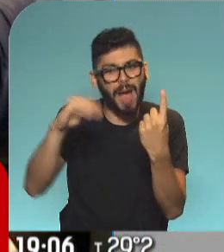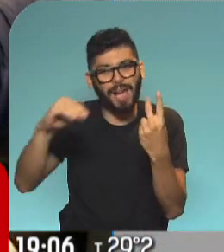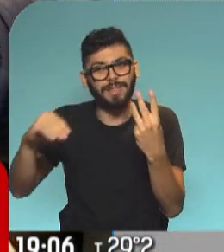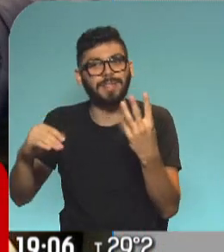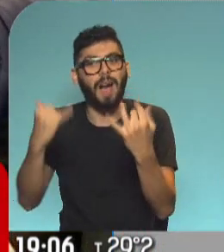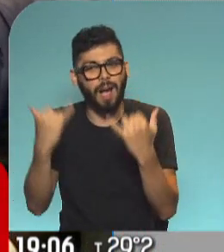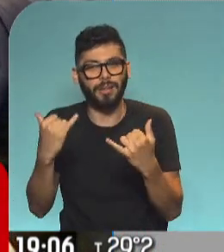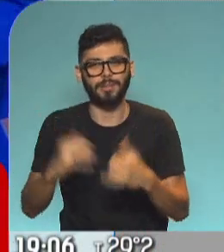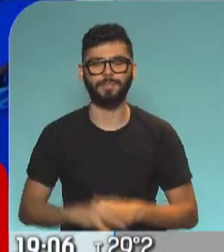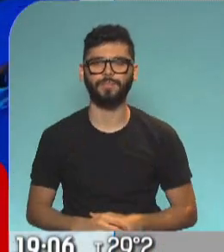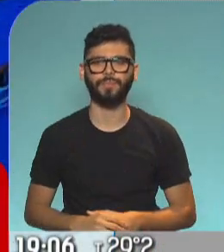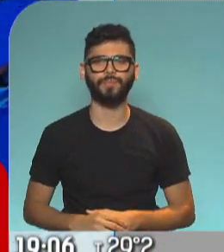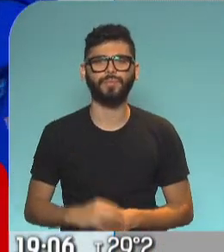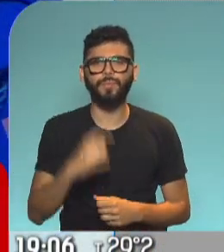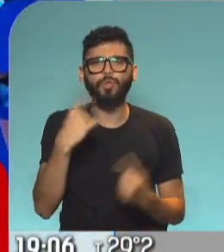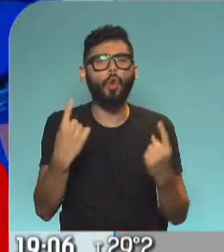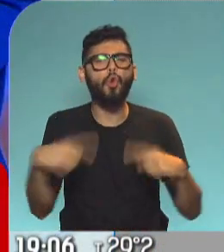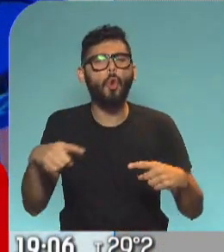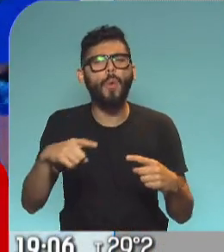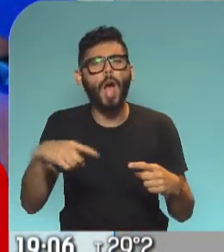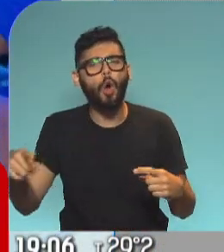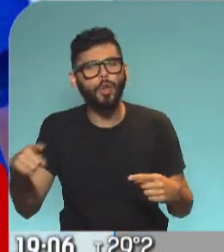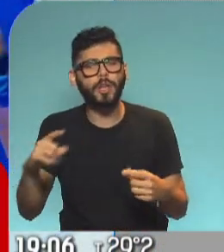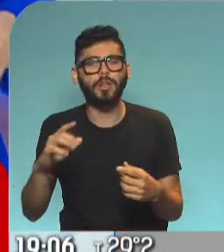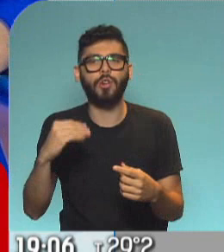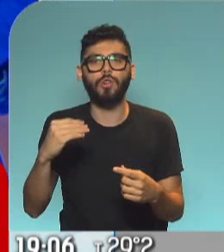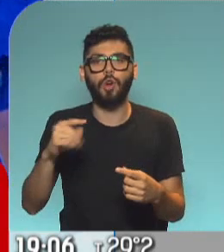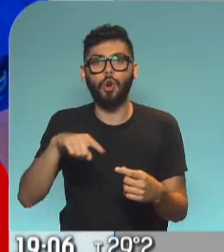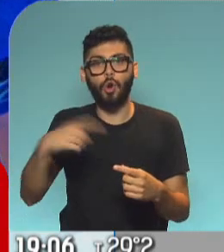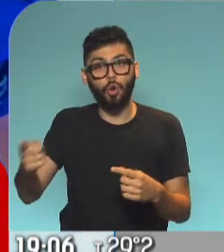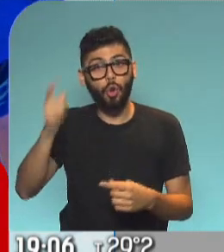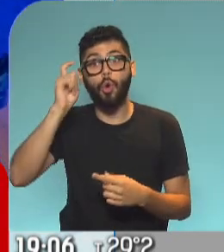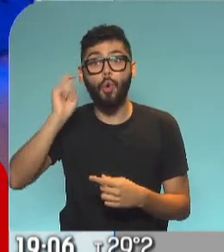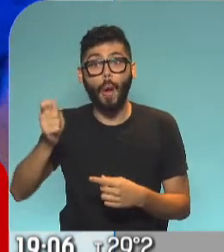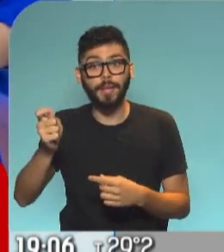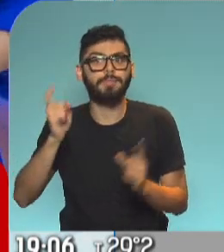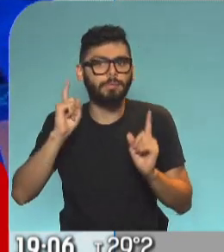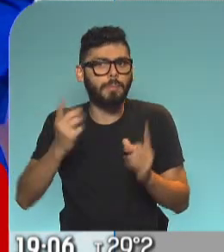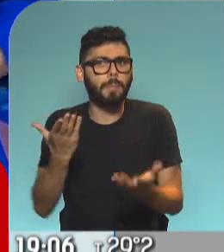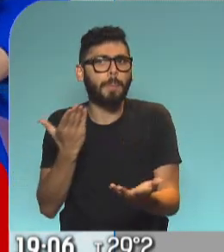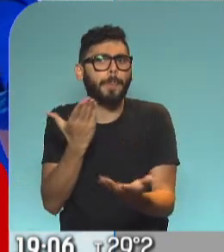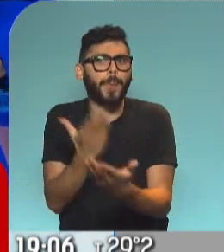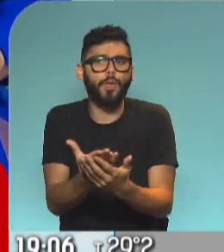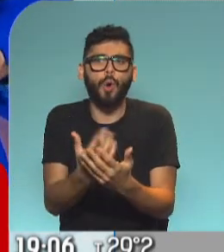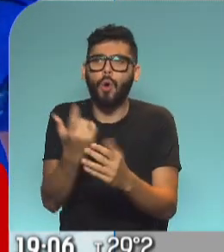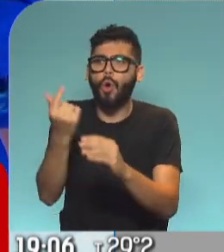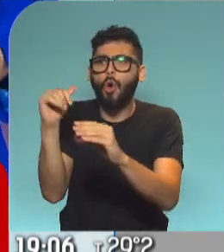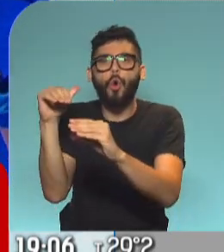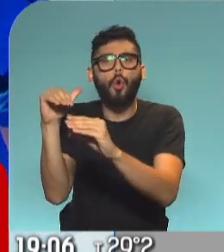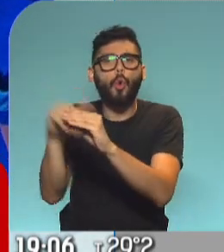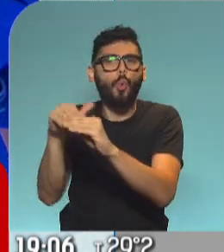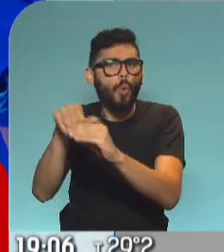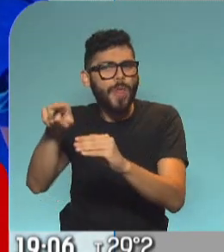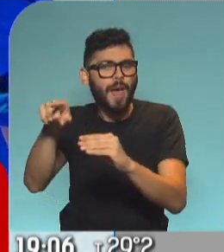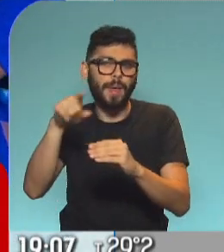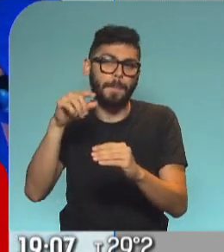día de hoy y el resto de las novedades tienen que ver con otro magistrado que también ha pedido de alguna manera investigar las cuentas de maradona si